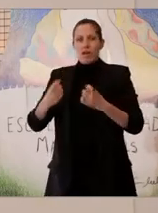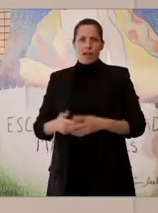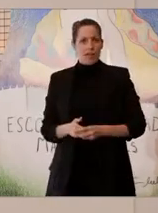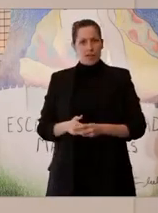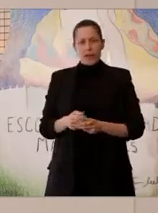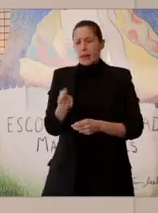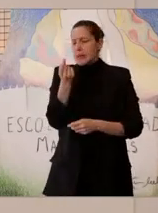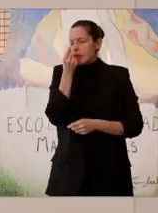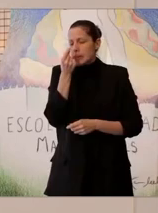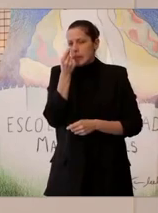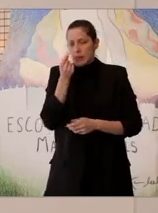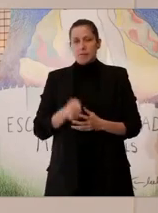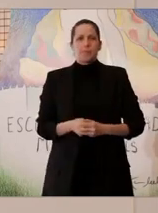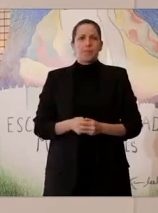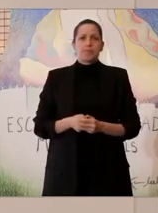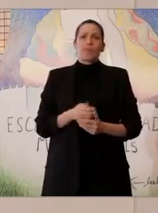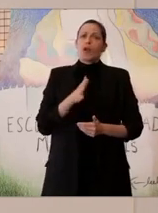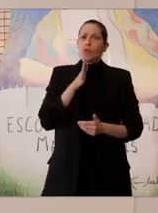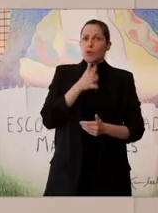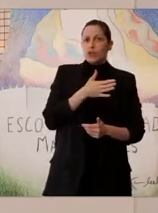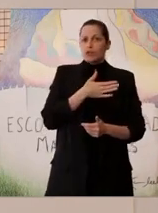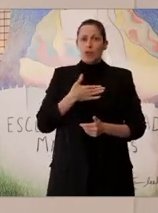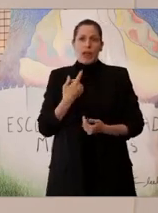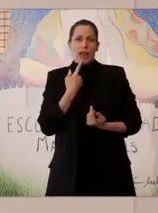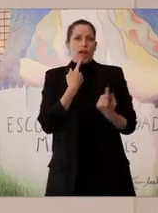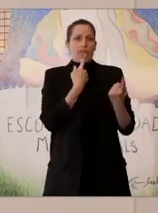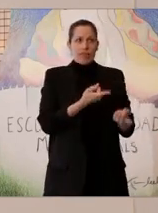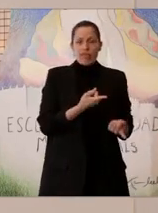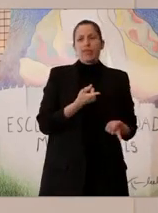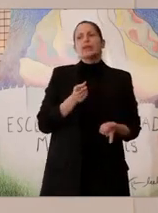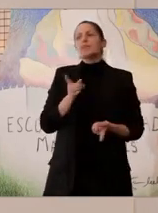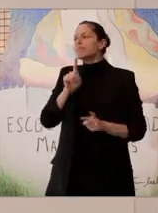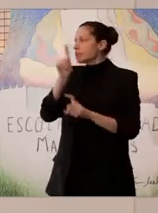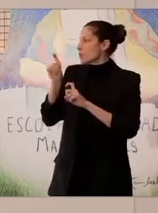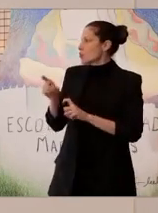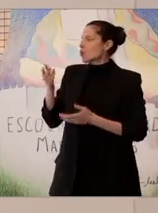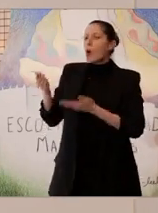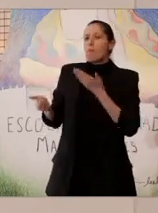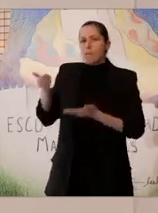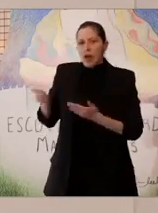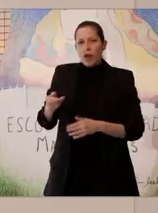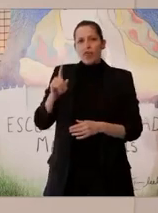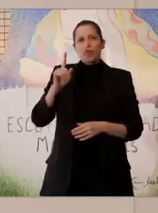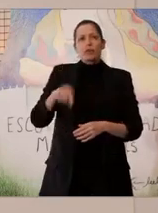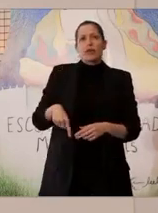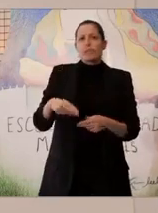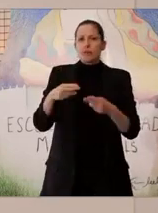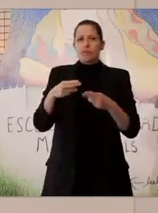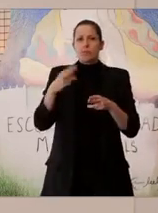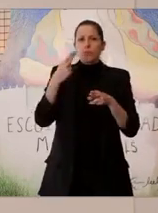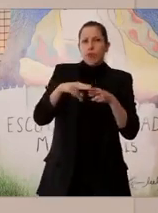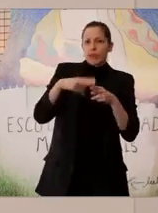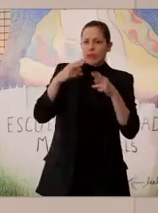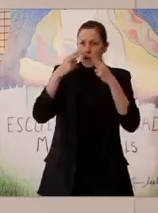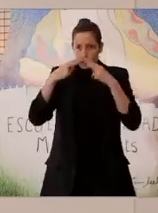minoría. Os quería decir qué valoración hacéis y a lo mejor qué políticas públicas hacen falta para que el